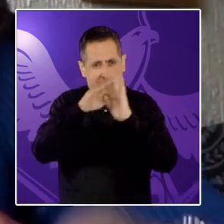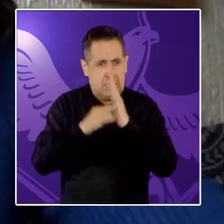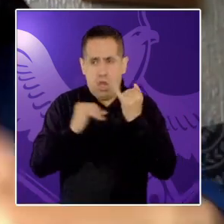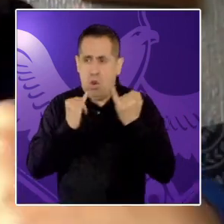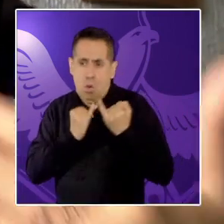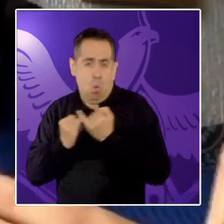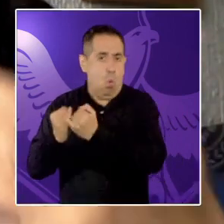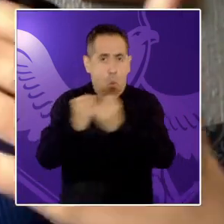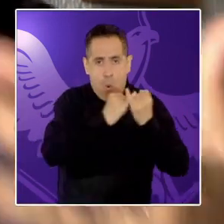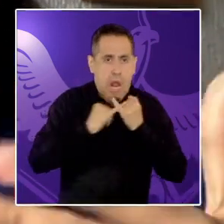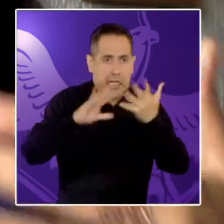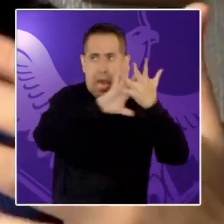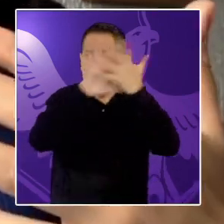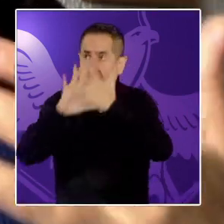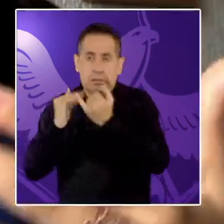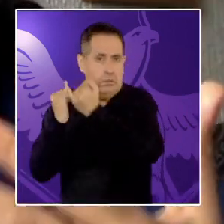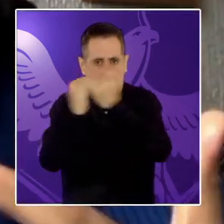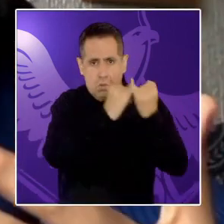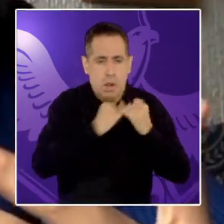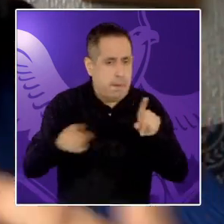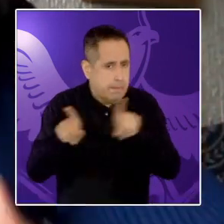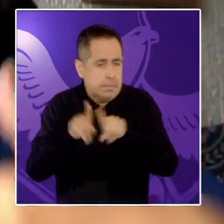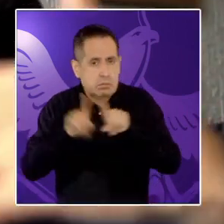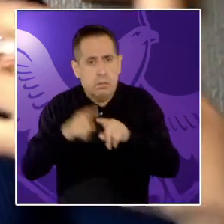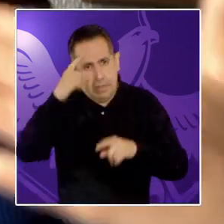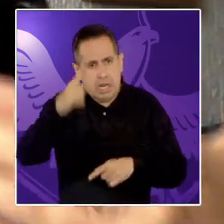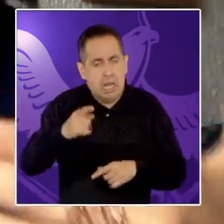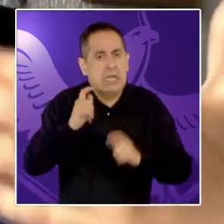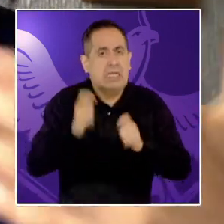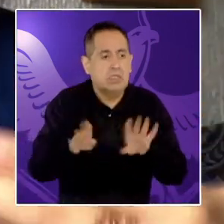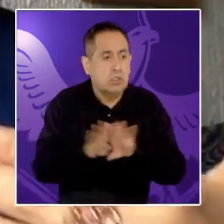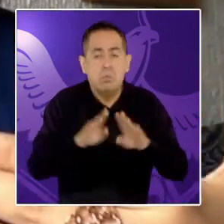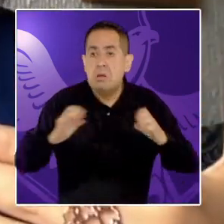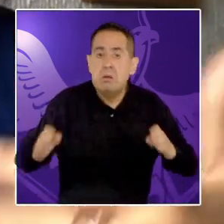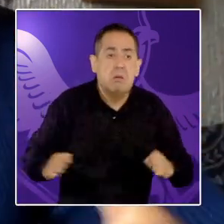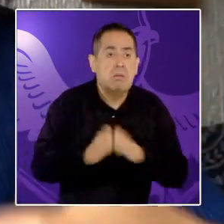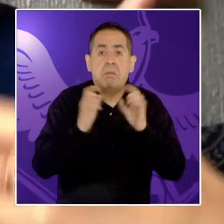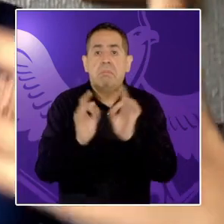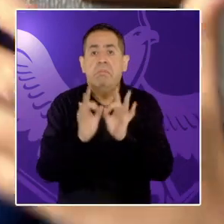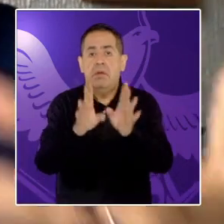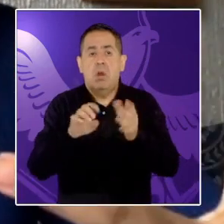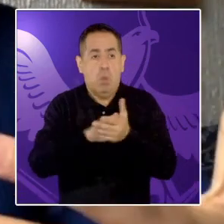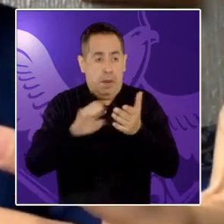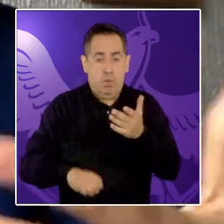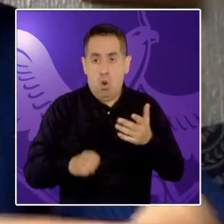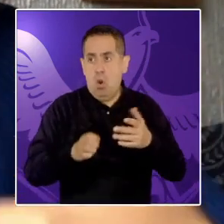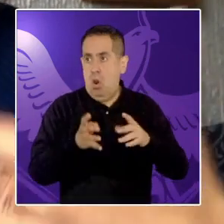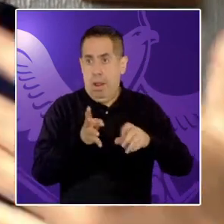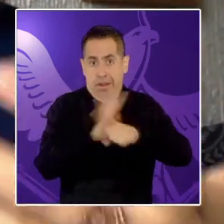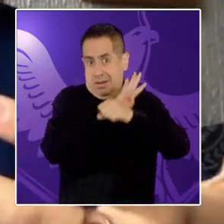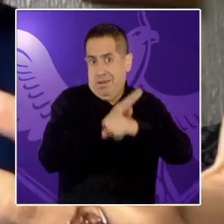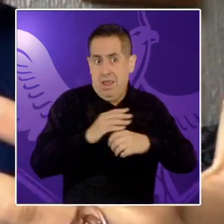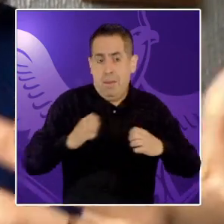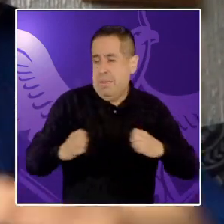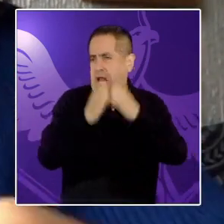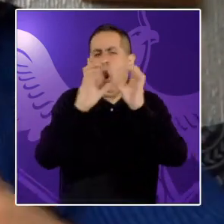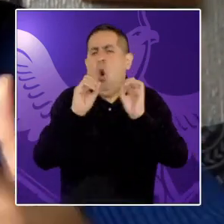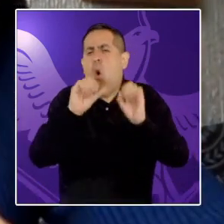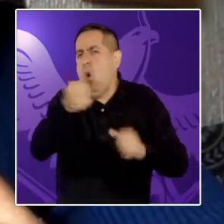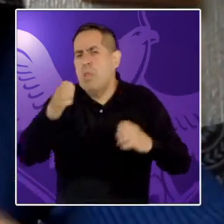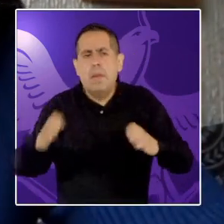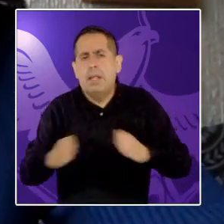que generen protocolos de actuación estandarizados para que las autoridades penitenciarias respondan ante situaciones